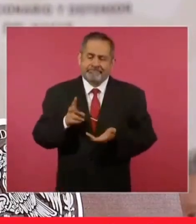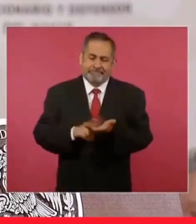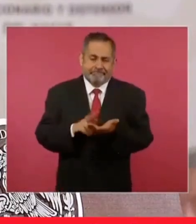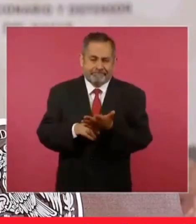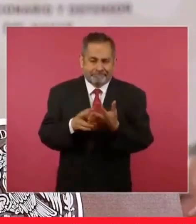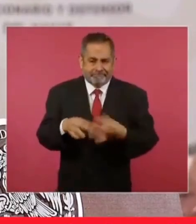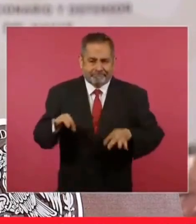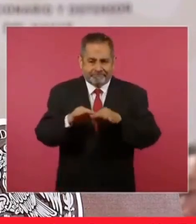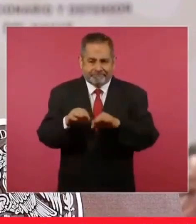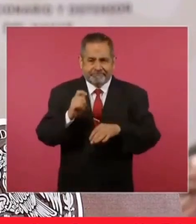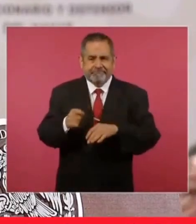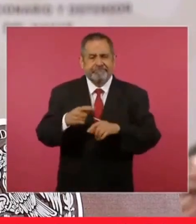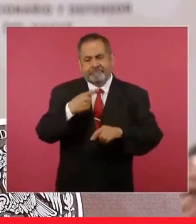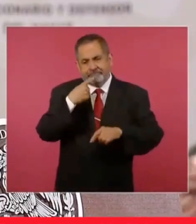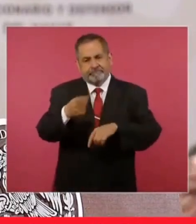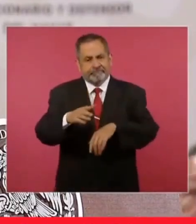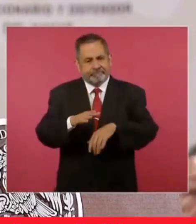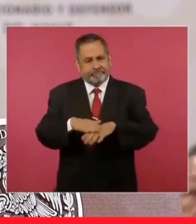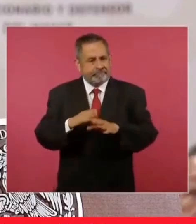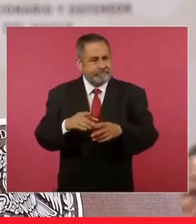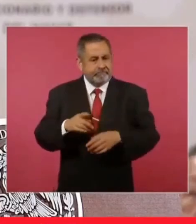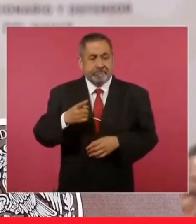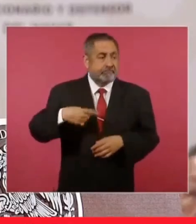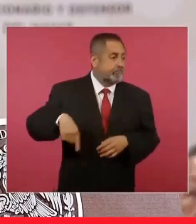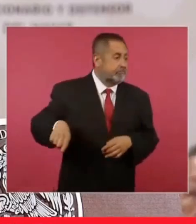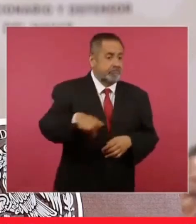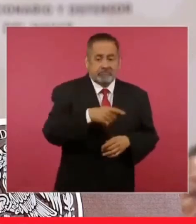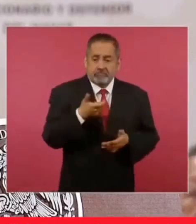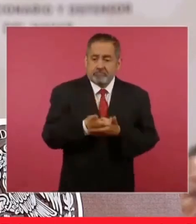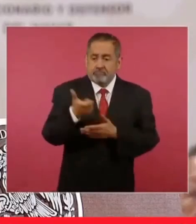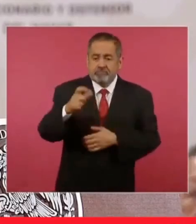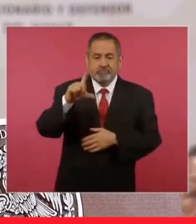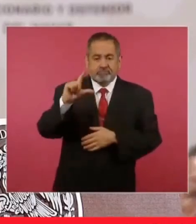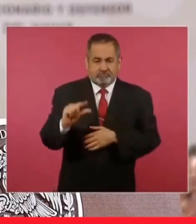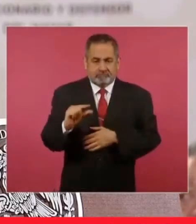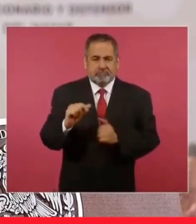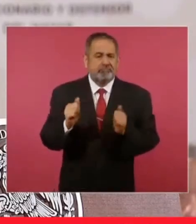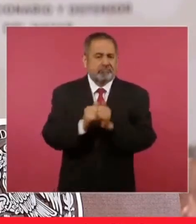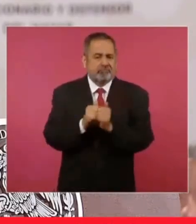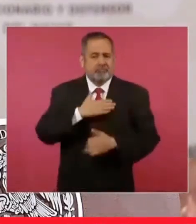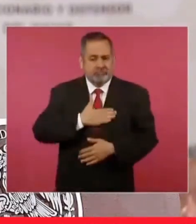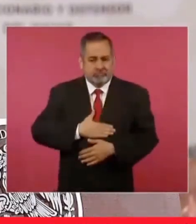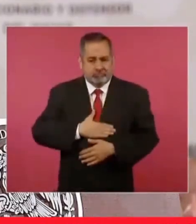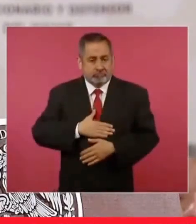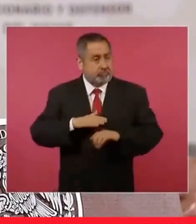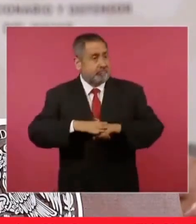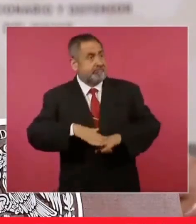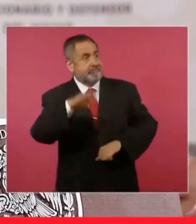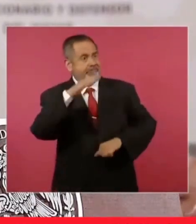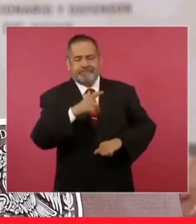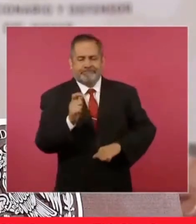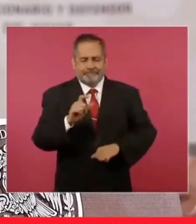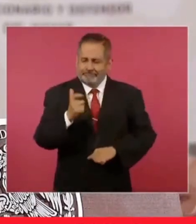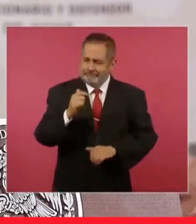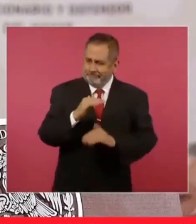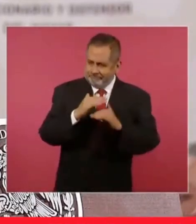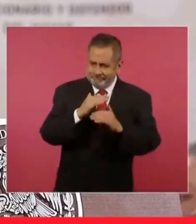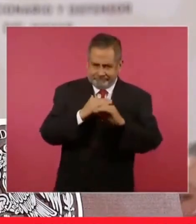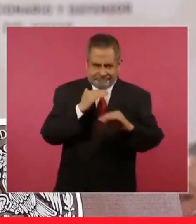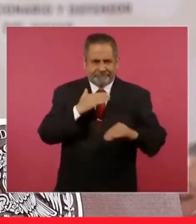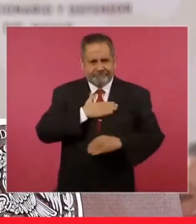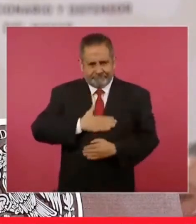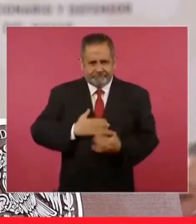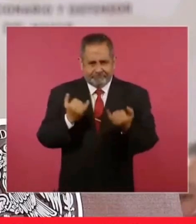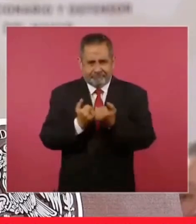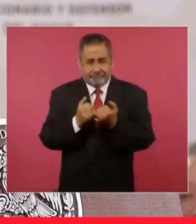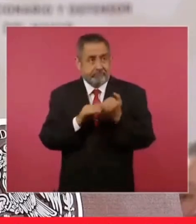y es el de garantizar las tarifas, unas tarifas justas que no suban más allá de la inflación y que garanticen que